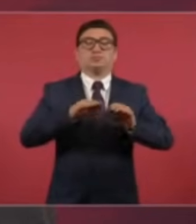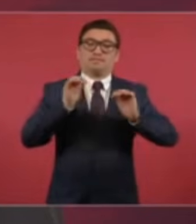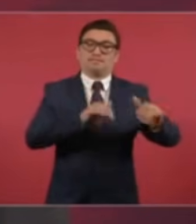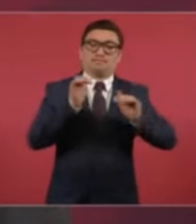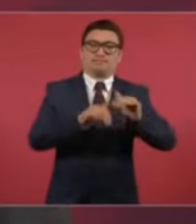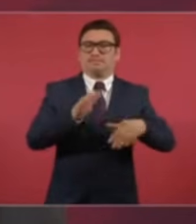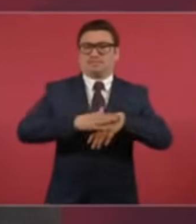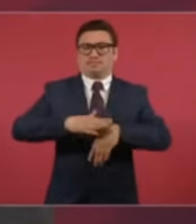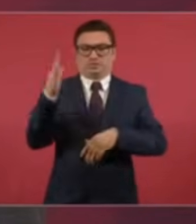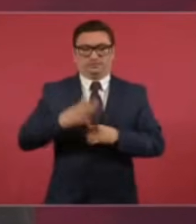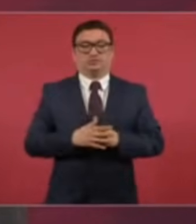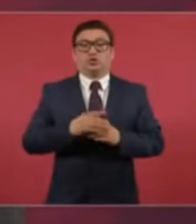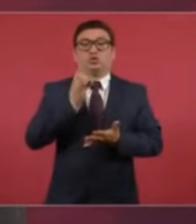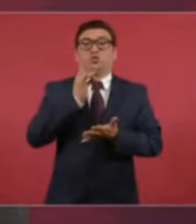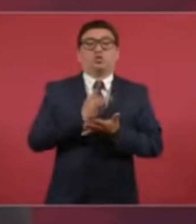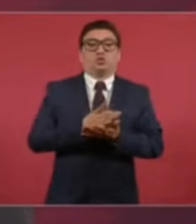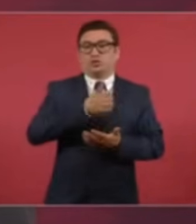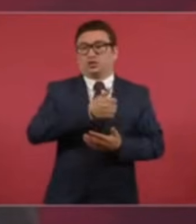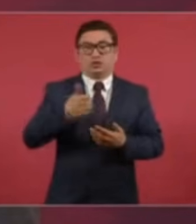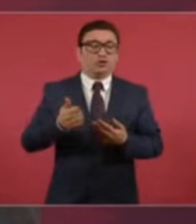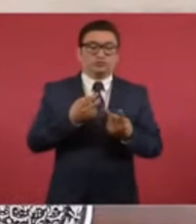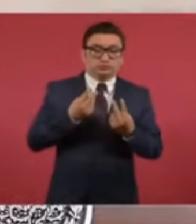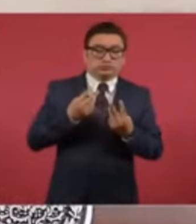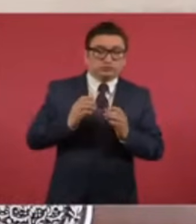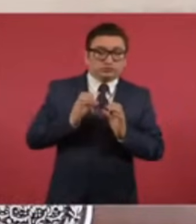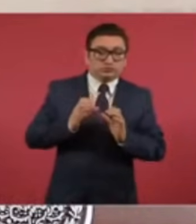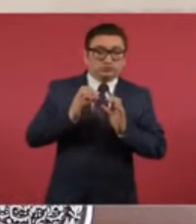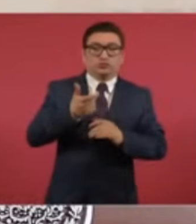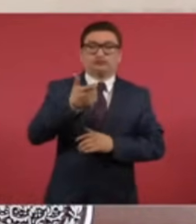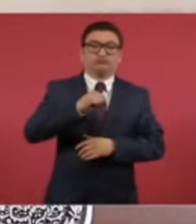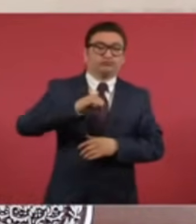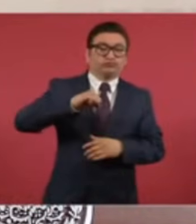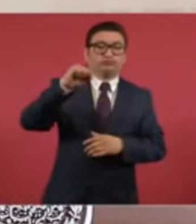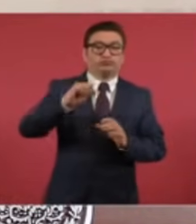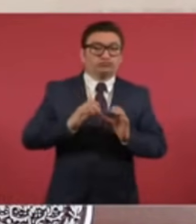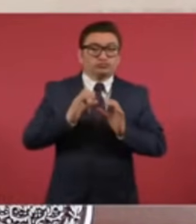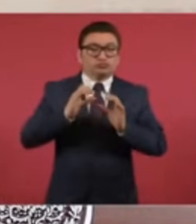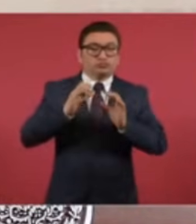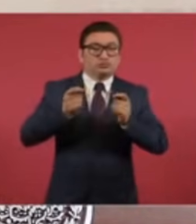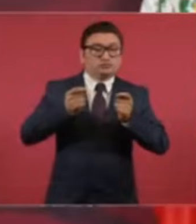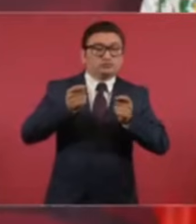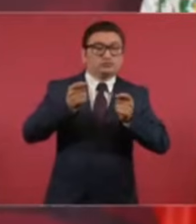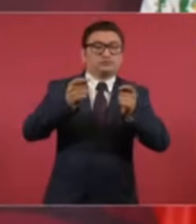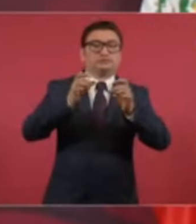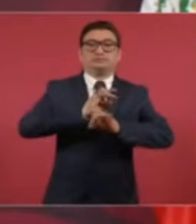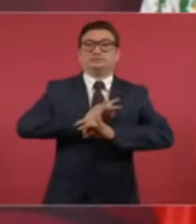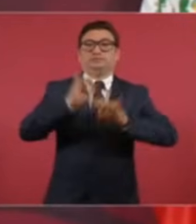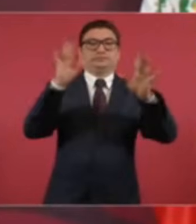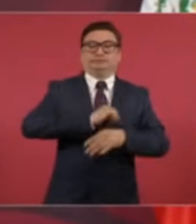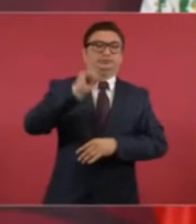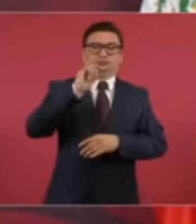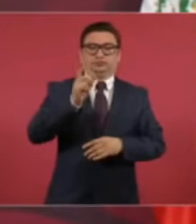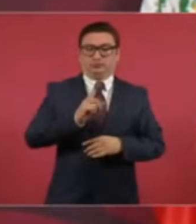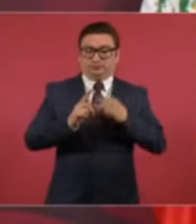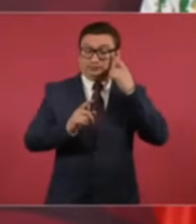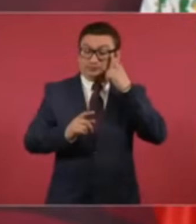Hay que estar nada más pendiente de la inflación, que no se nos dispare, pero no